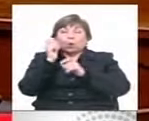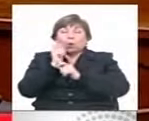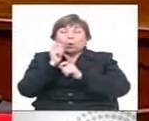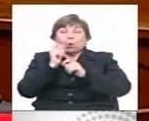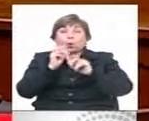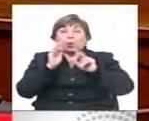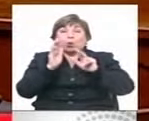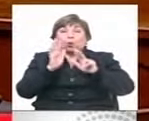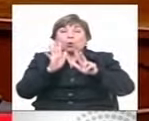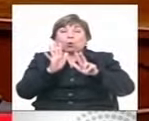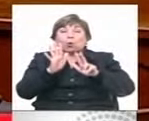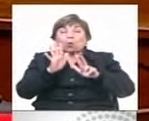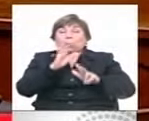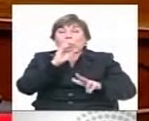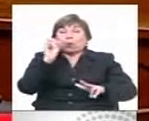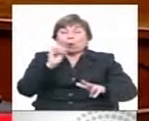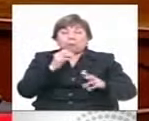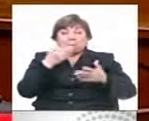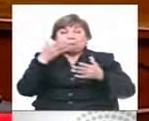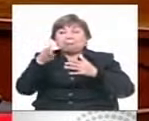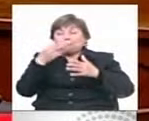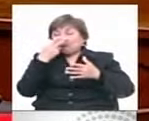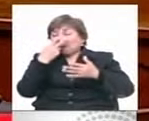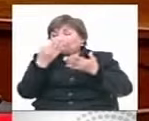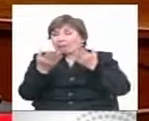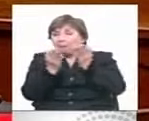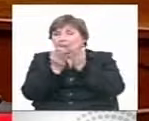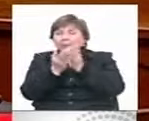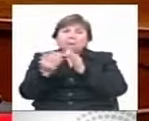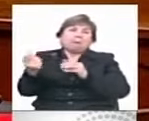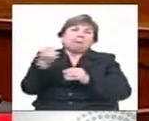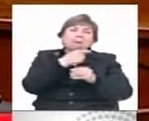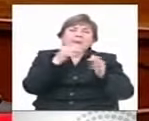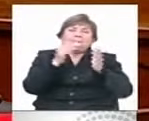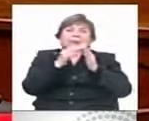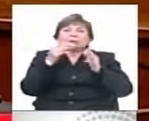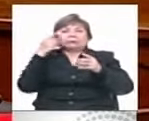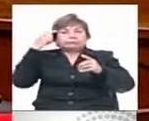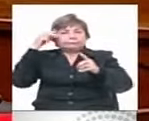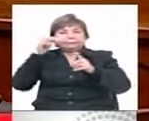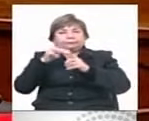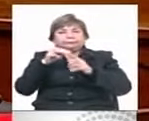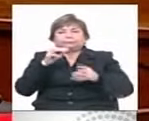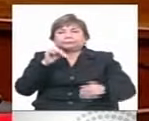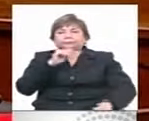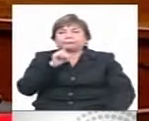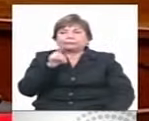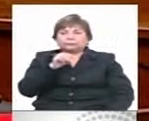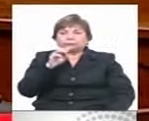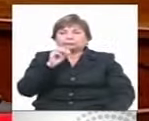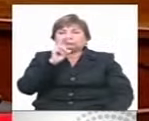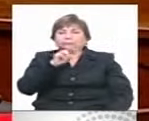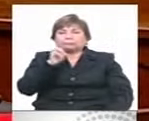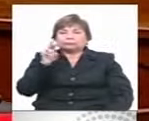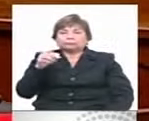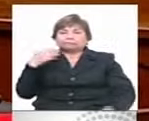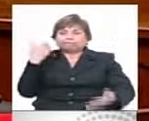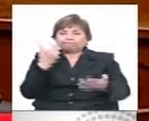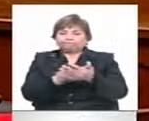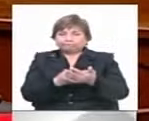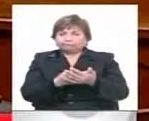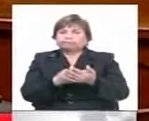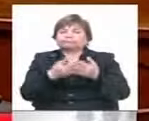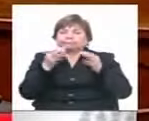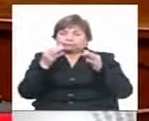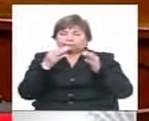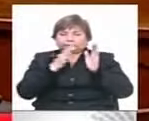están funcionando en esta modalidad. La meta planteada es que para el mes de marzo del 2022 se retorne a la